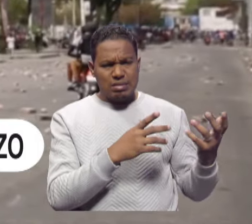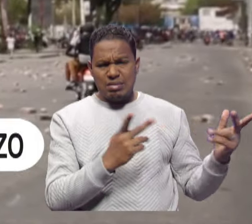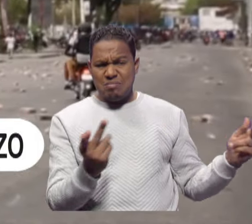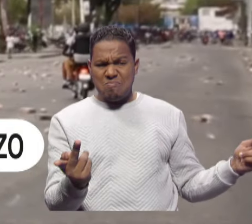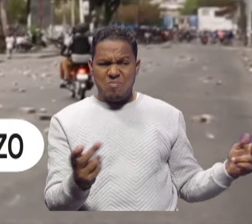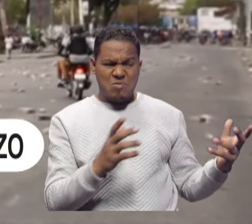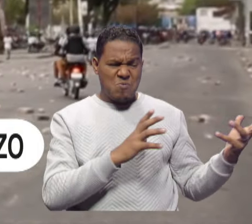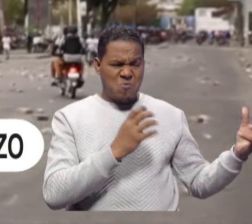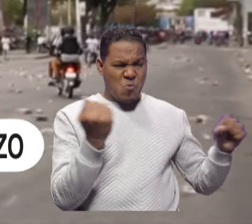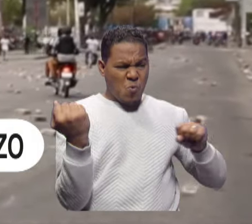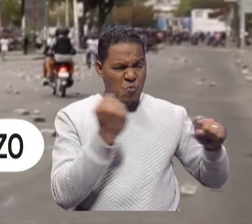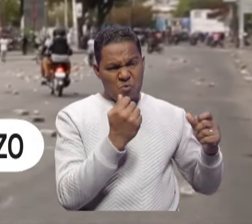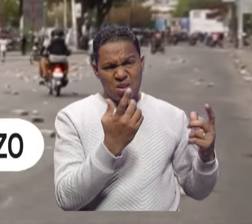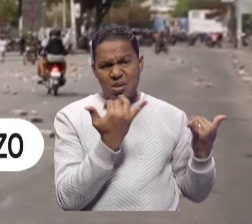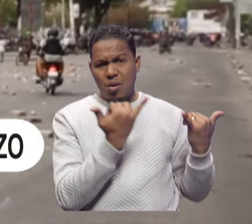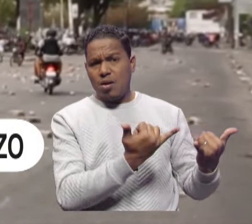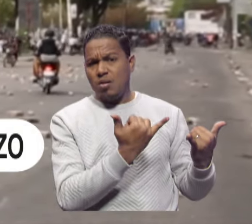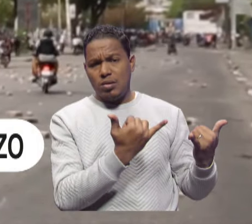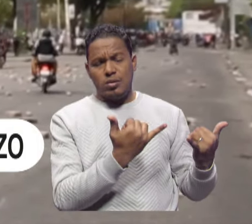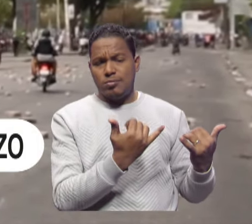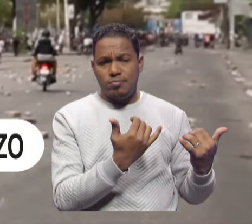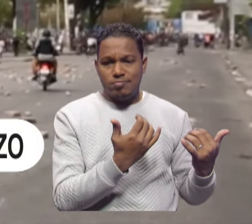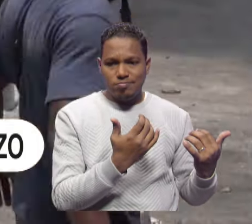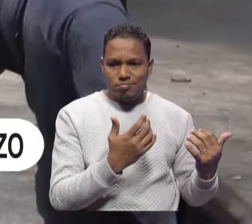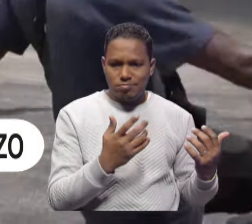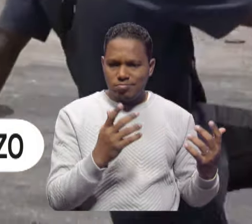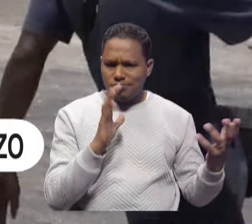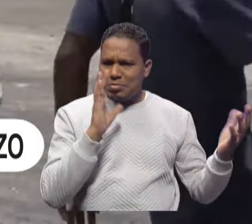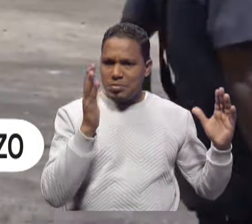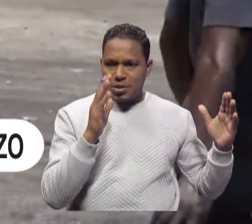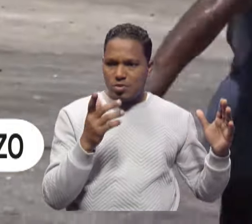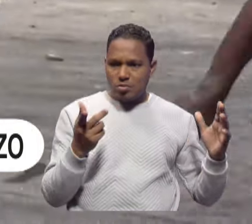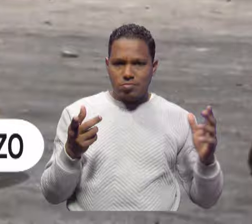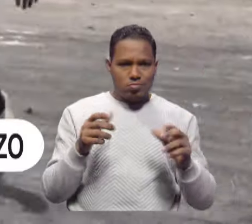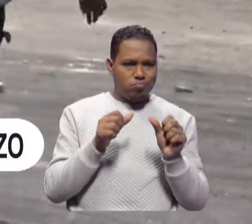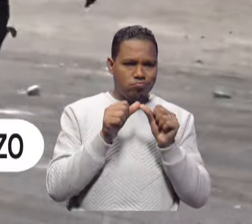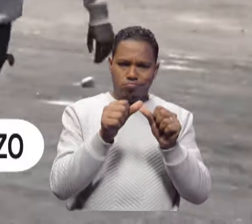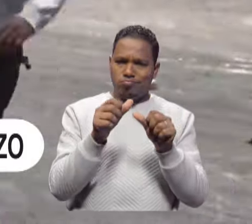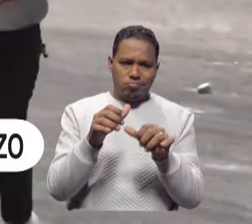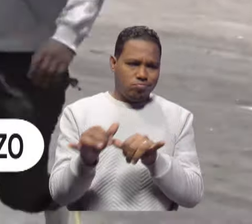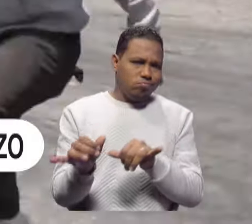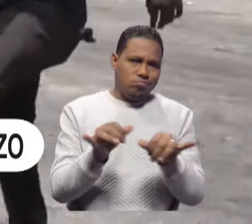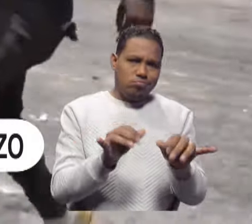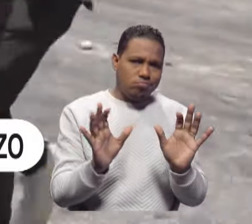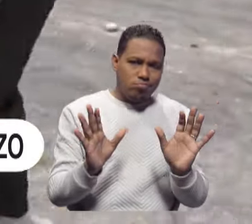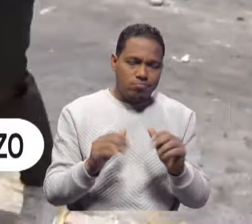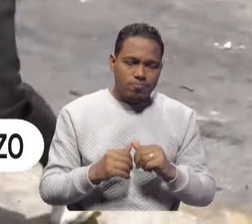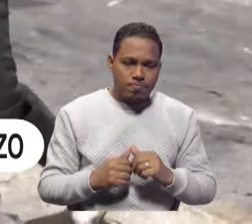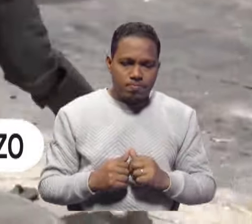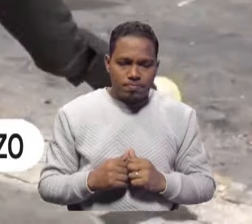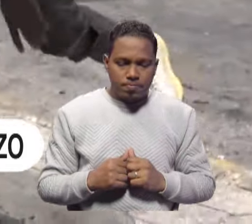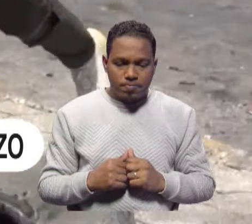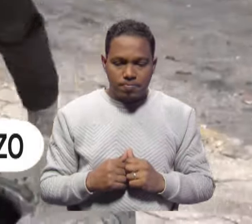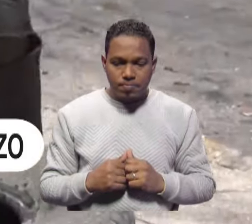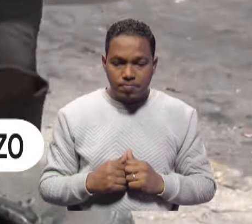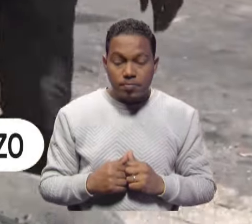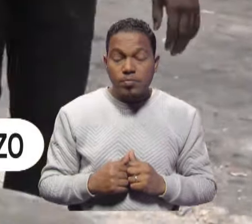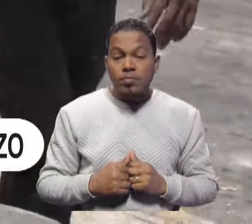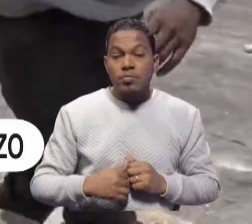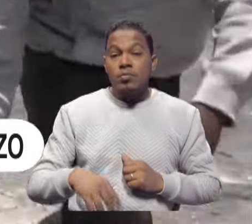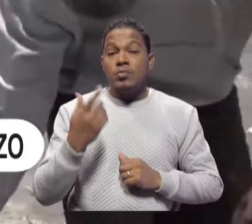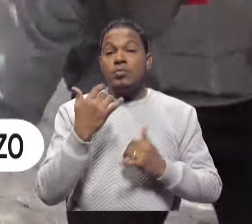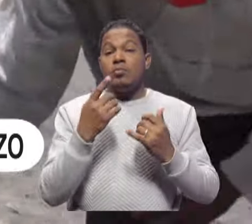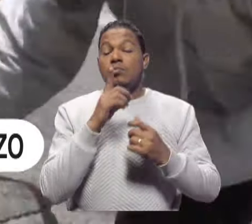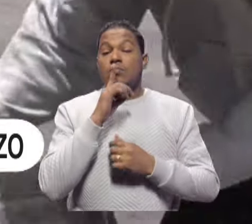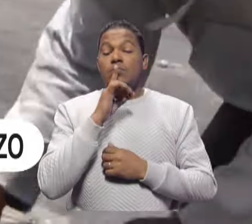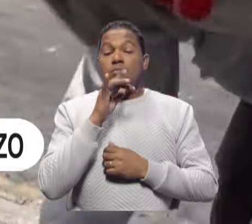tan intensificadas como las que se están viviendo en los últimos días en la vecina nación y sobre todo,